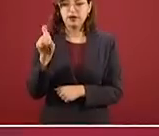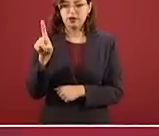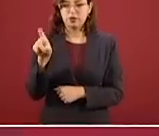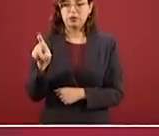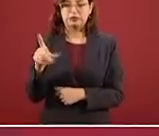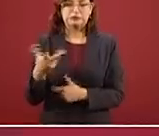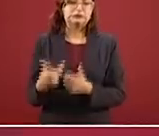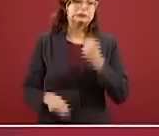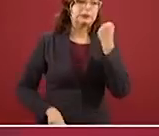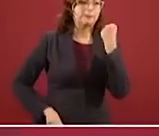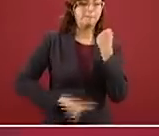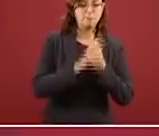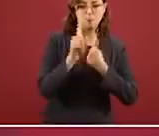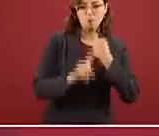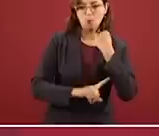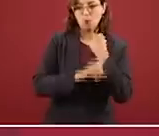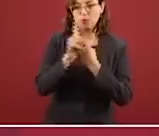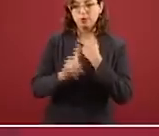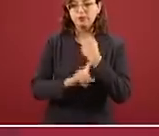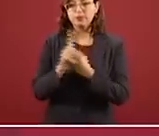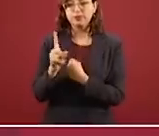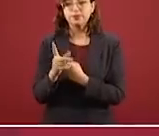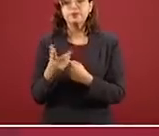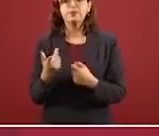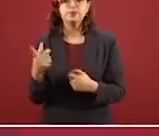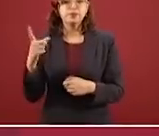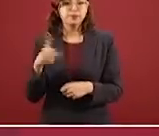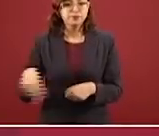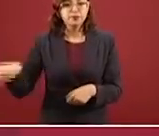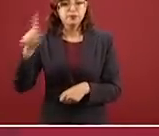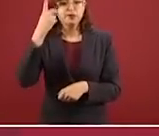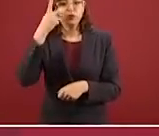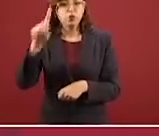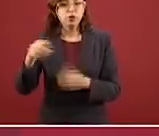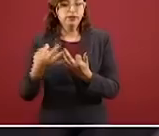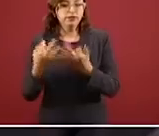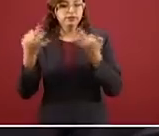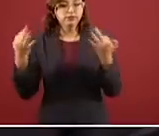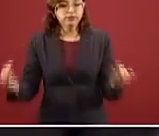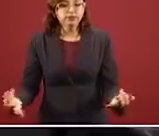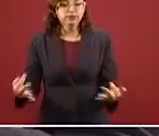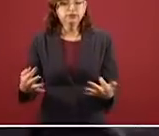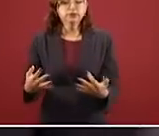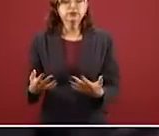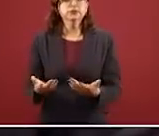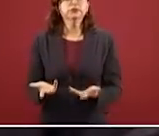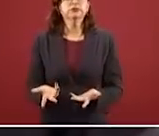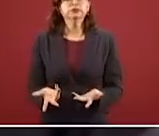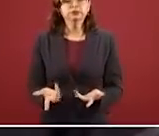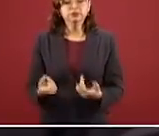habido conflictos con ejidatarios que por